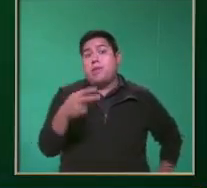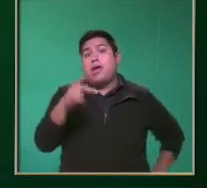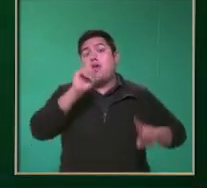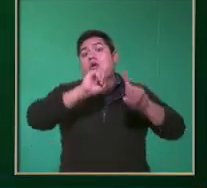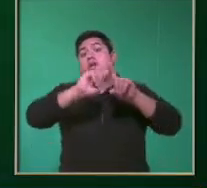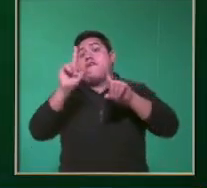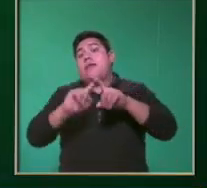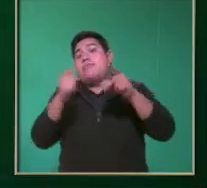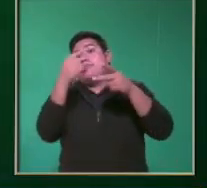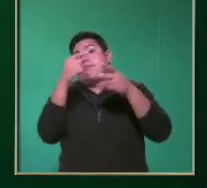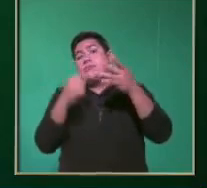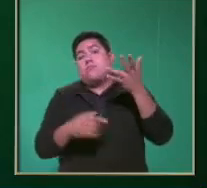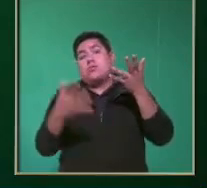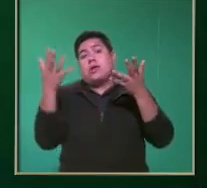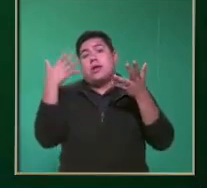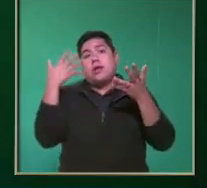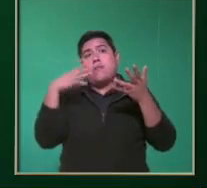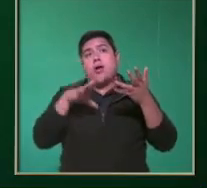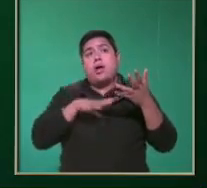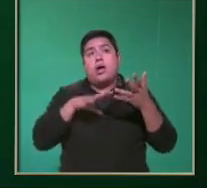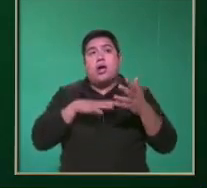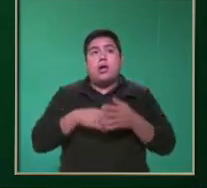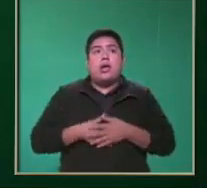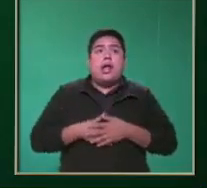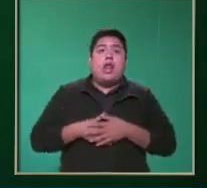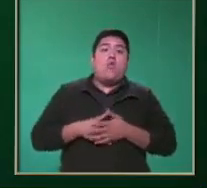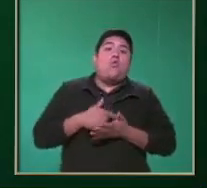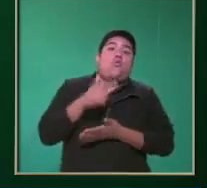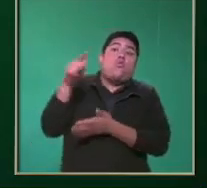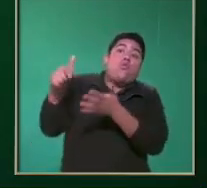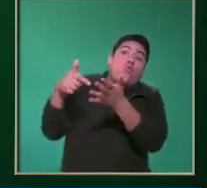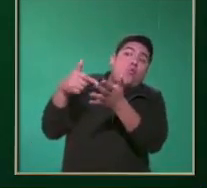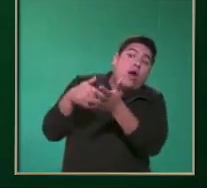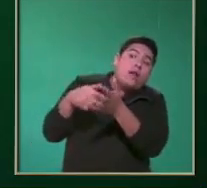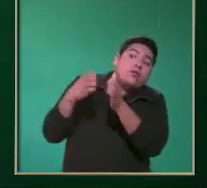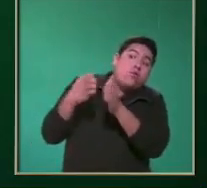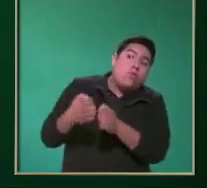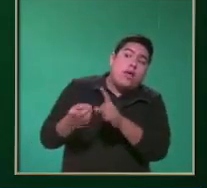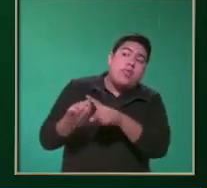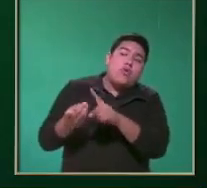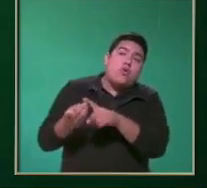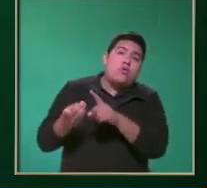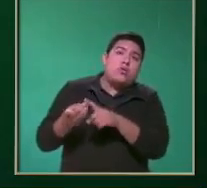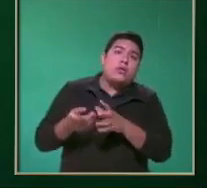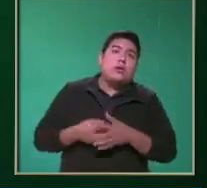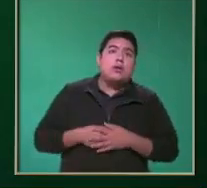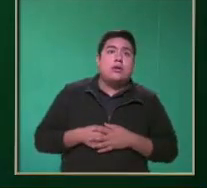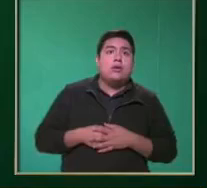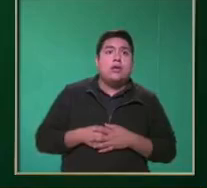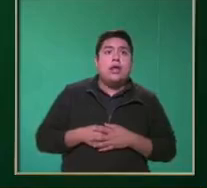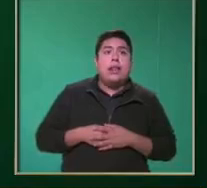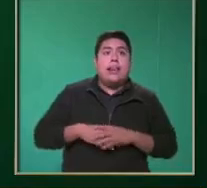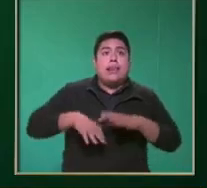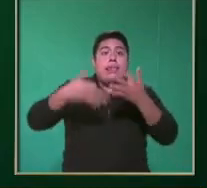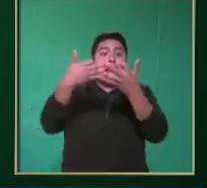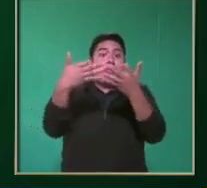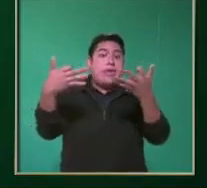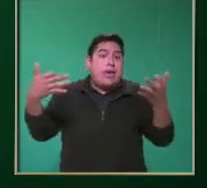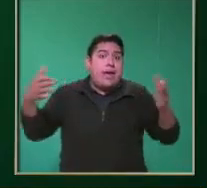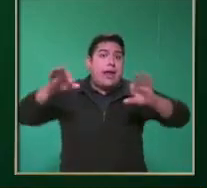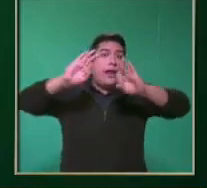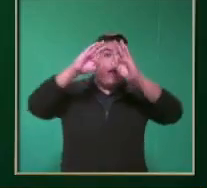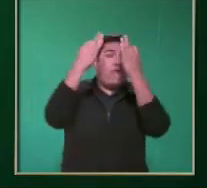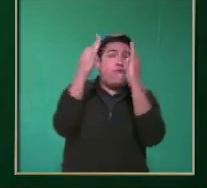clima. La posición geográfica de México, su latitud, su relieve, tenemos